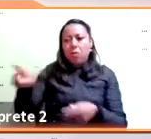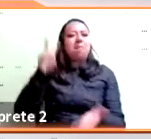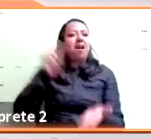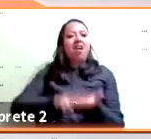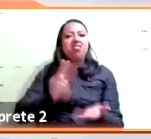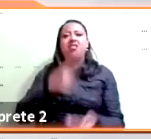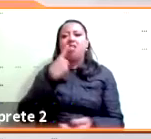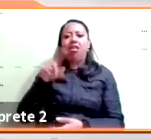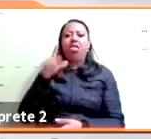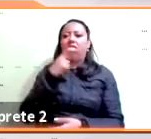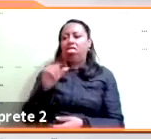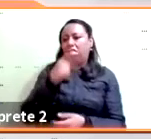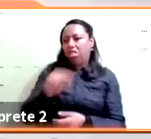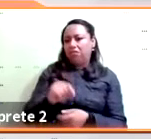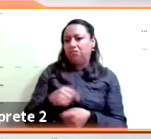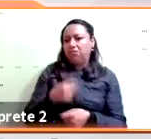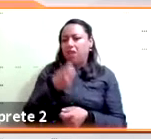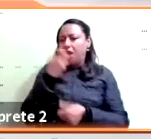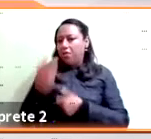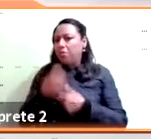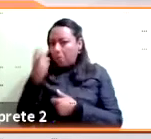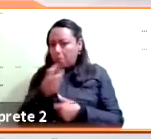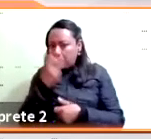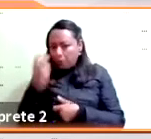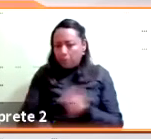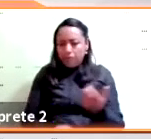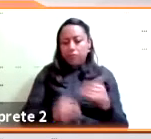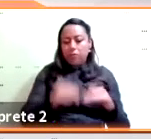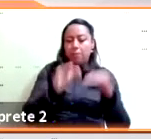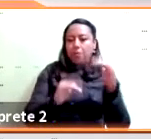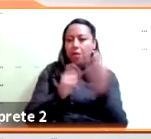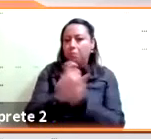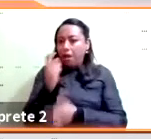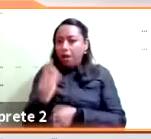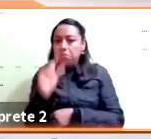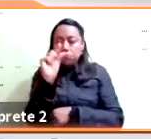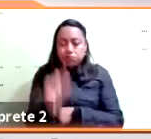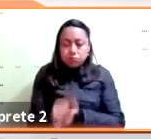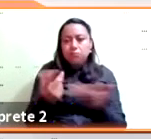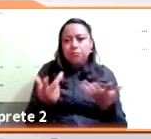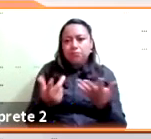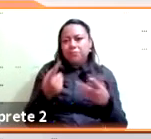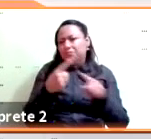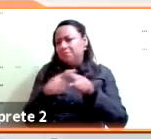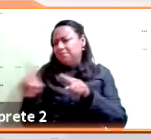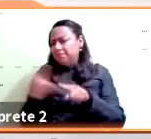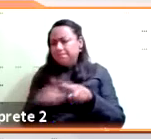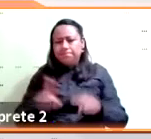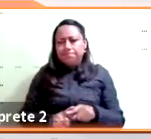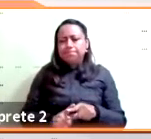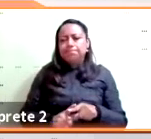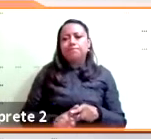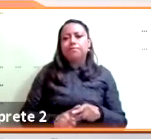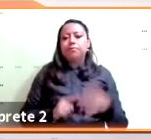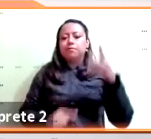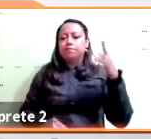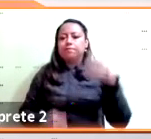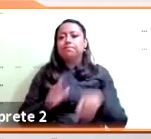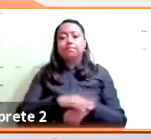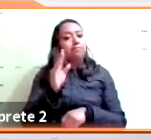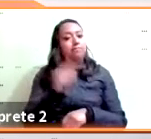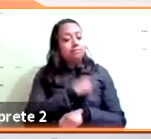las tareas asignadas, inequidad salarial, traslados compulsivos, entre otros. Con detenimiento